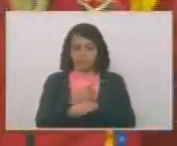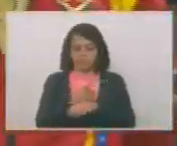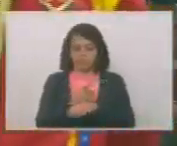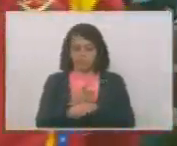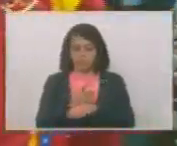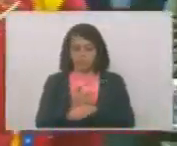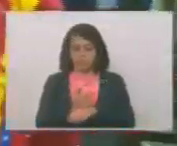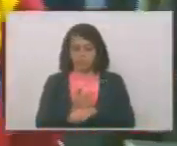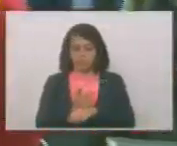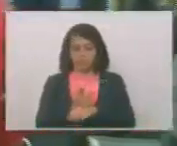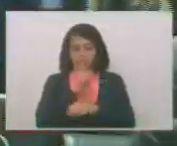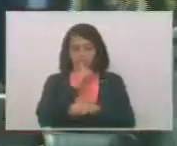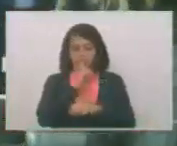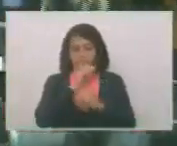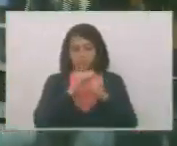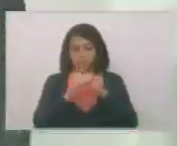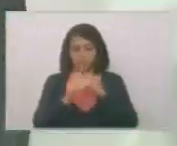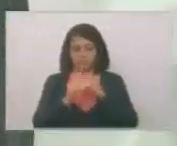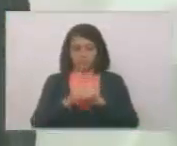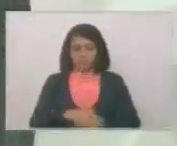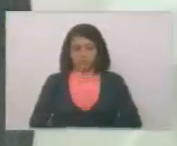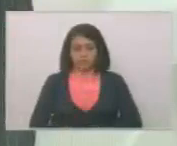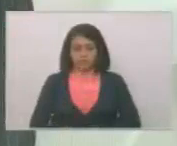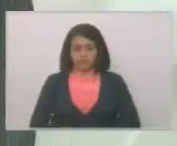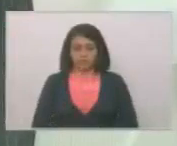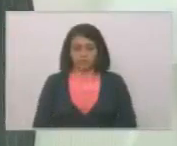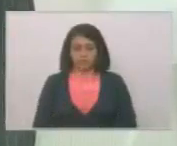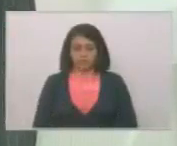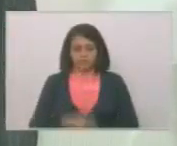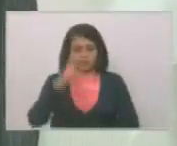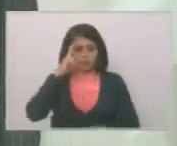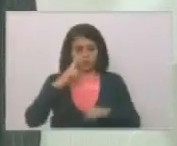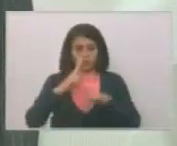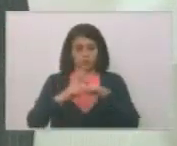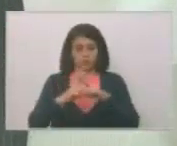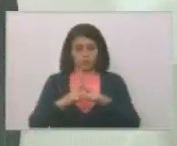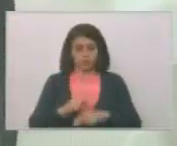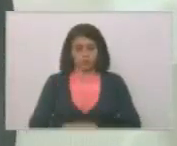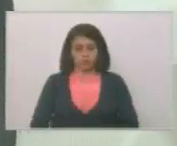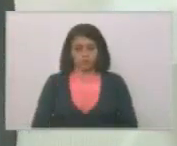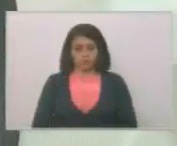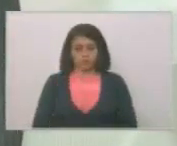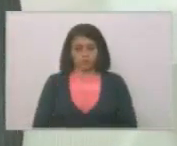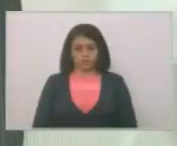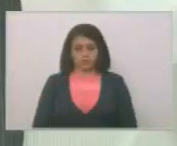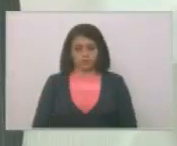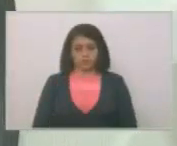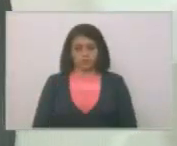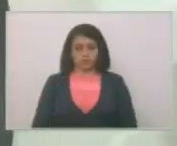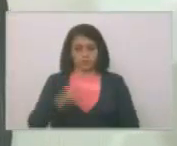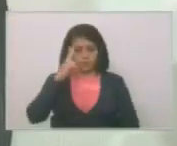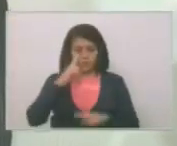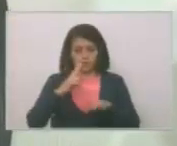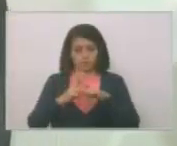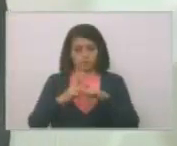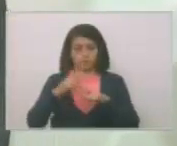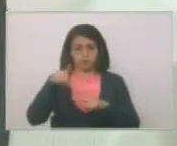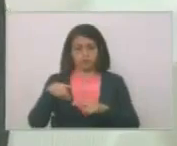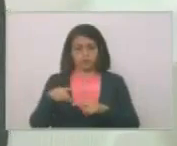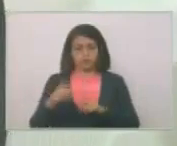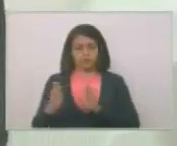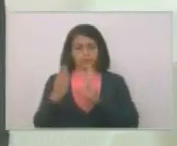Inicia el minuto de silencio en conmemoración y homenaje